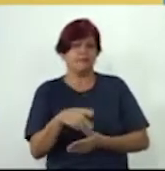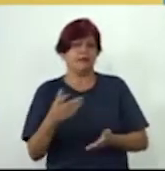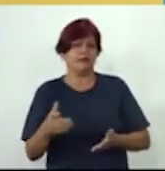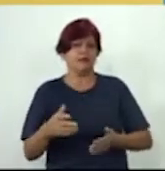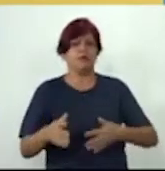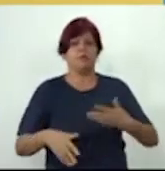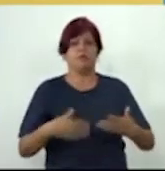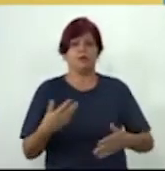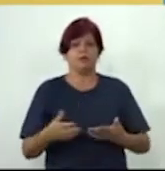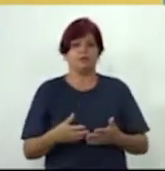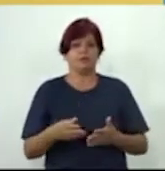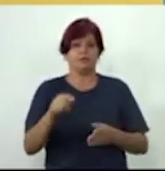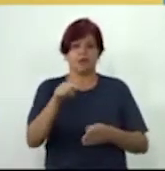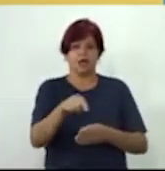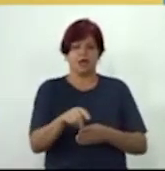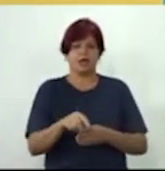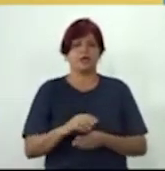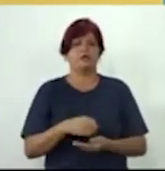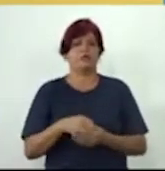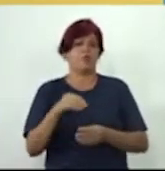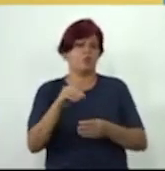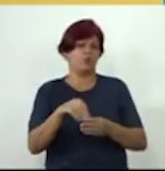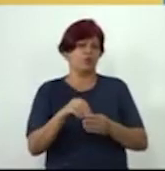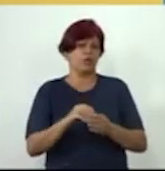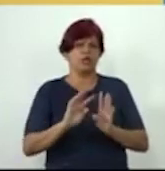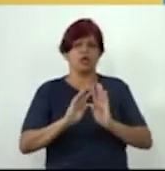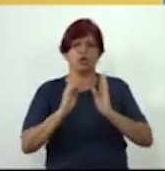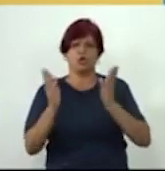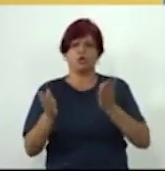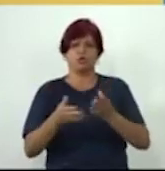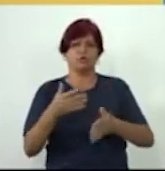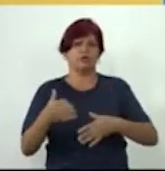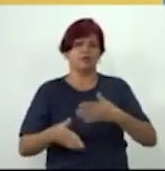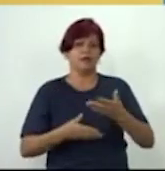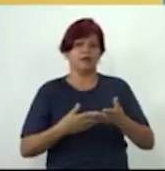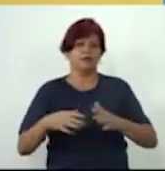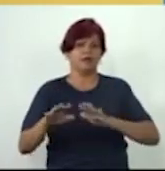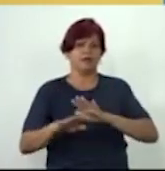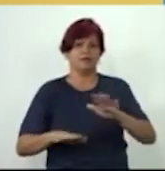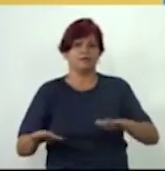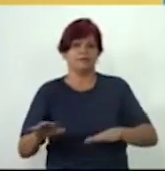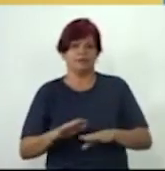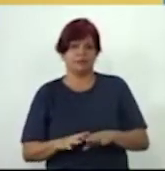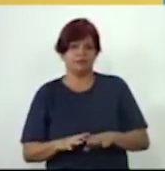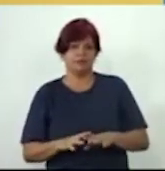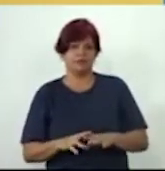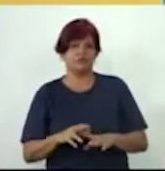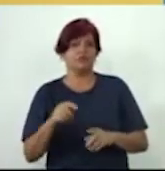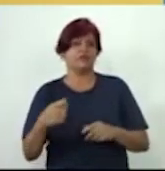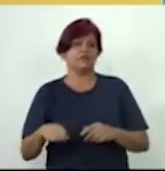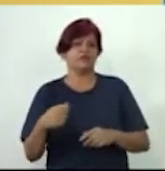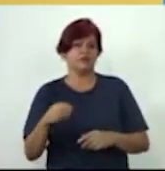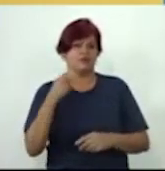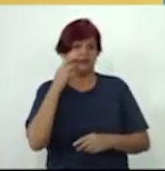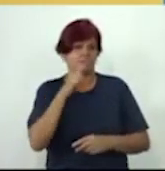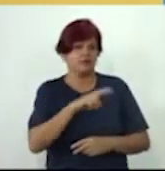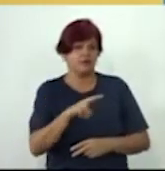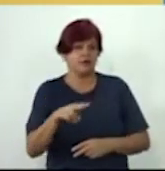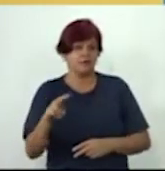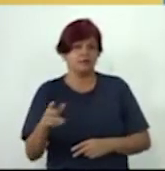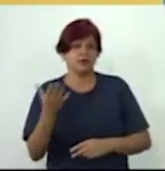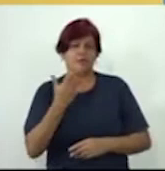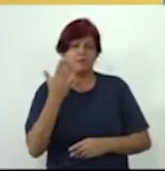actividades registrar las actividades de preparación y que éstas deben ser revisadas por el